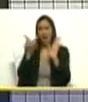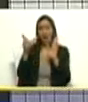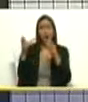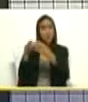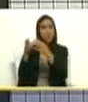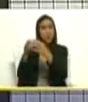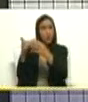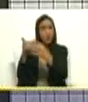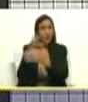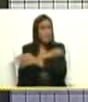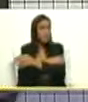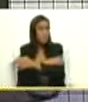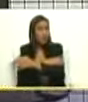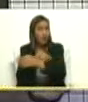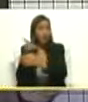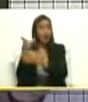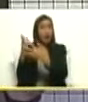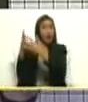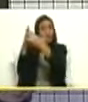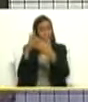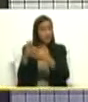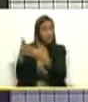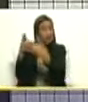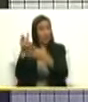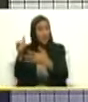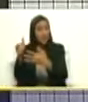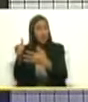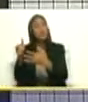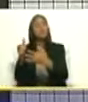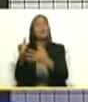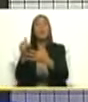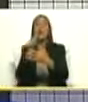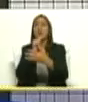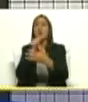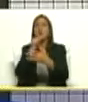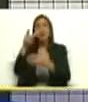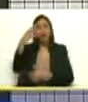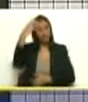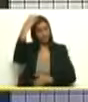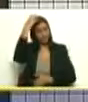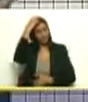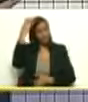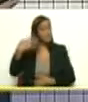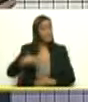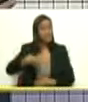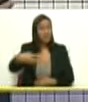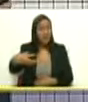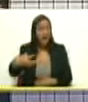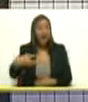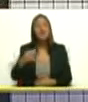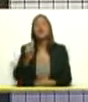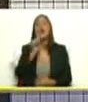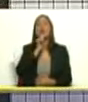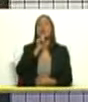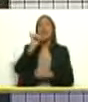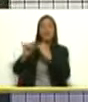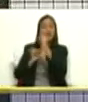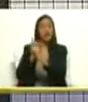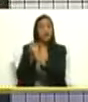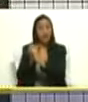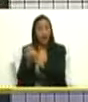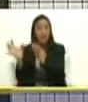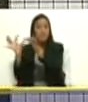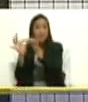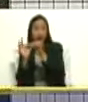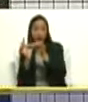futuro con quién con los apellidos con el imperialismo con las transnacionales